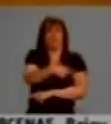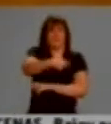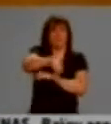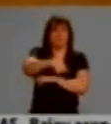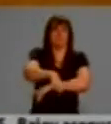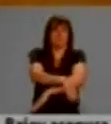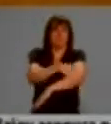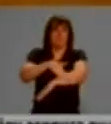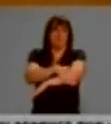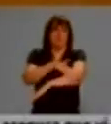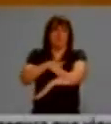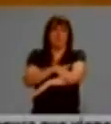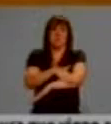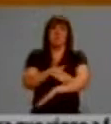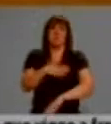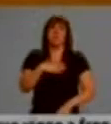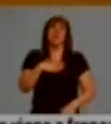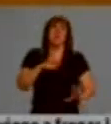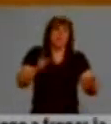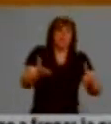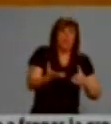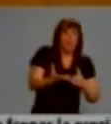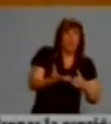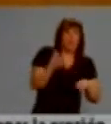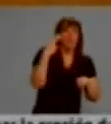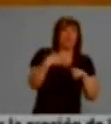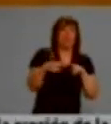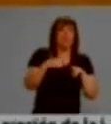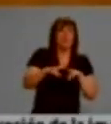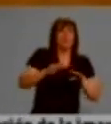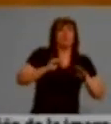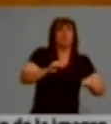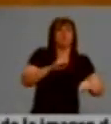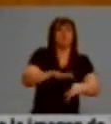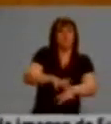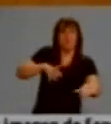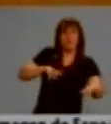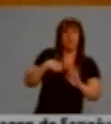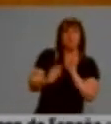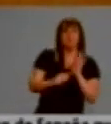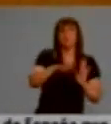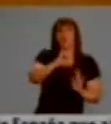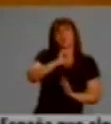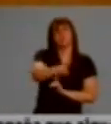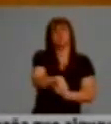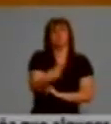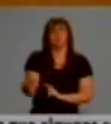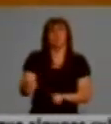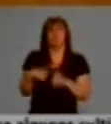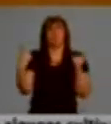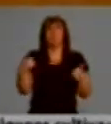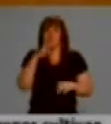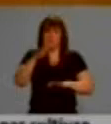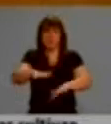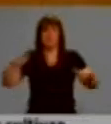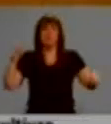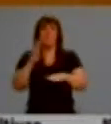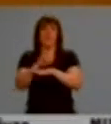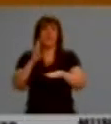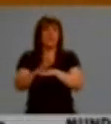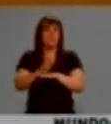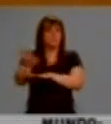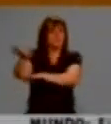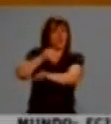Gobierno, disponga o no su partido de una mayoría absoluta. Al Parlamento no se le convoca desde